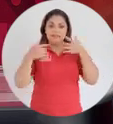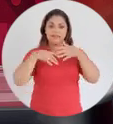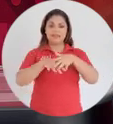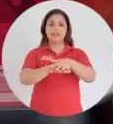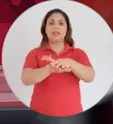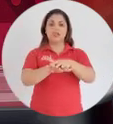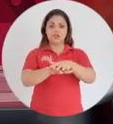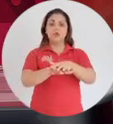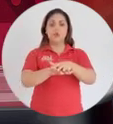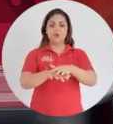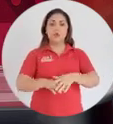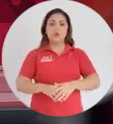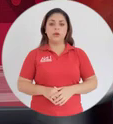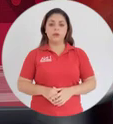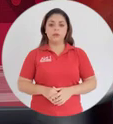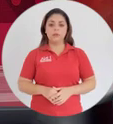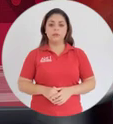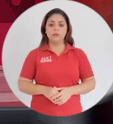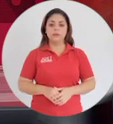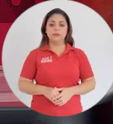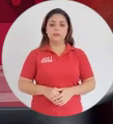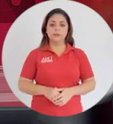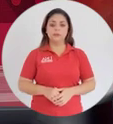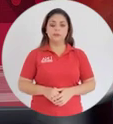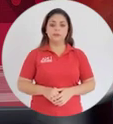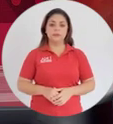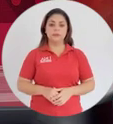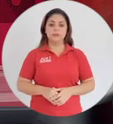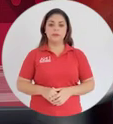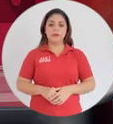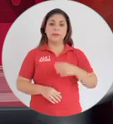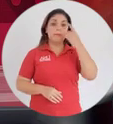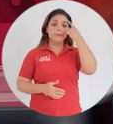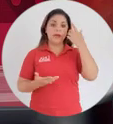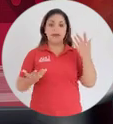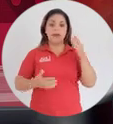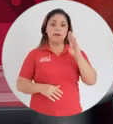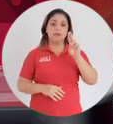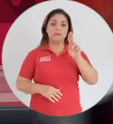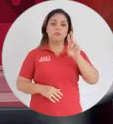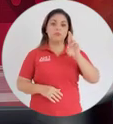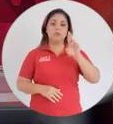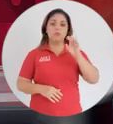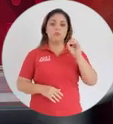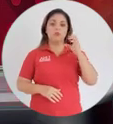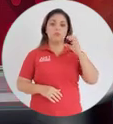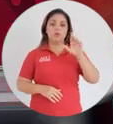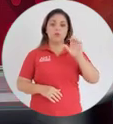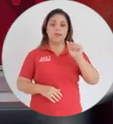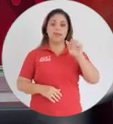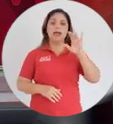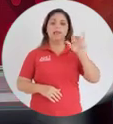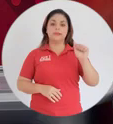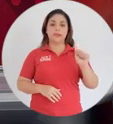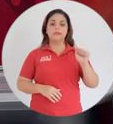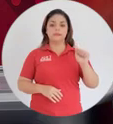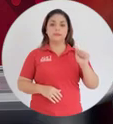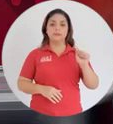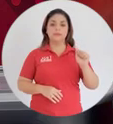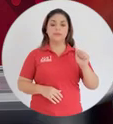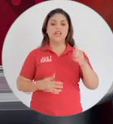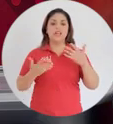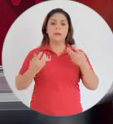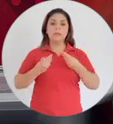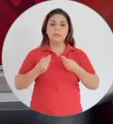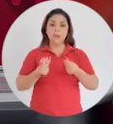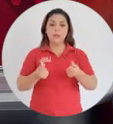una integración sesgada en la burocracia, es una integración